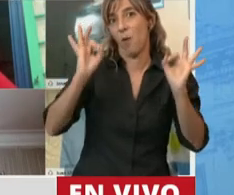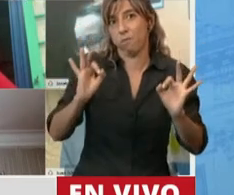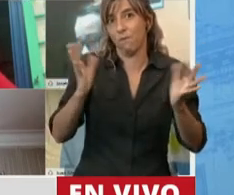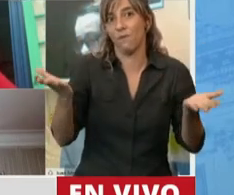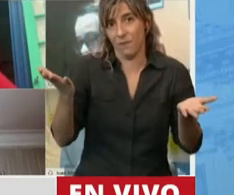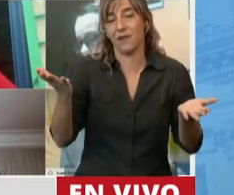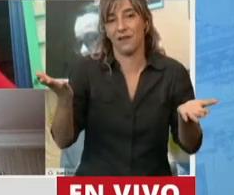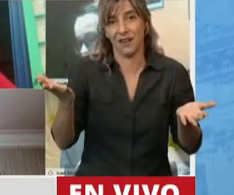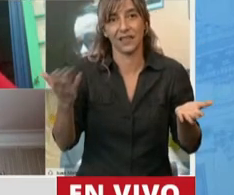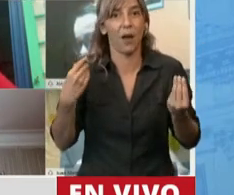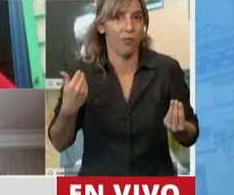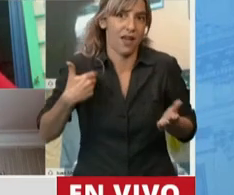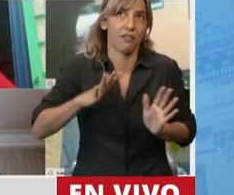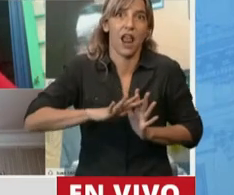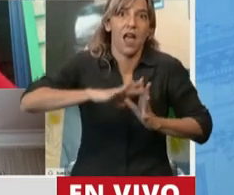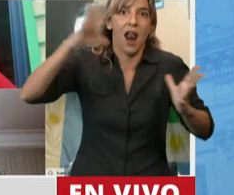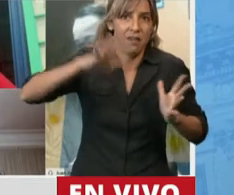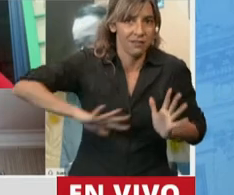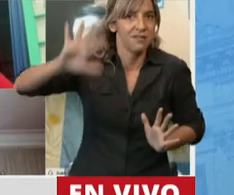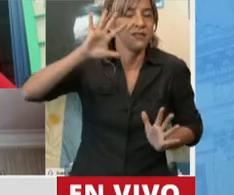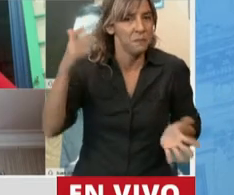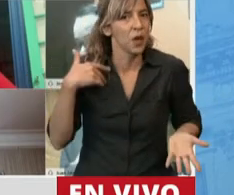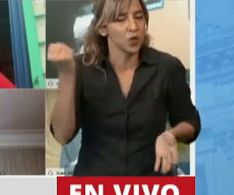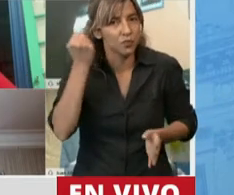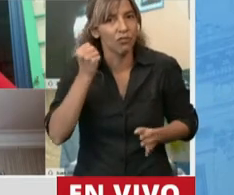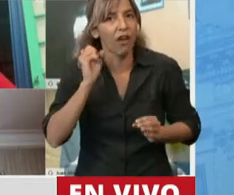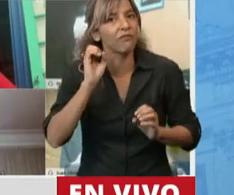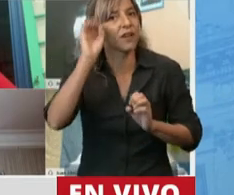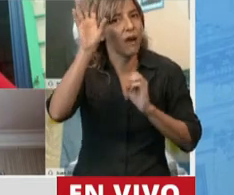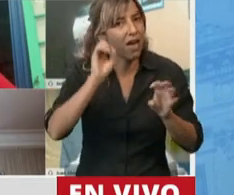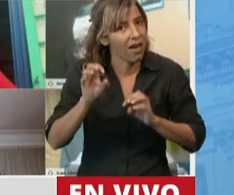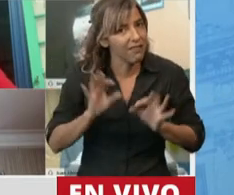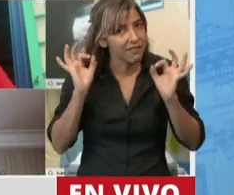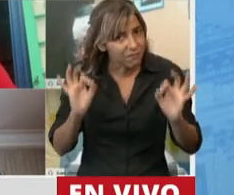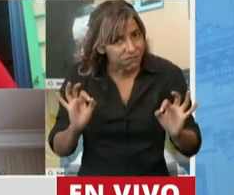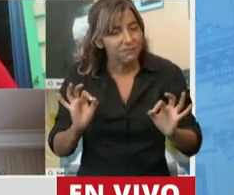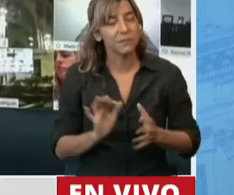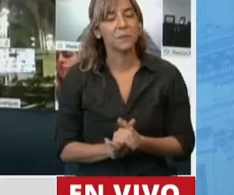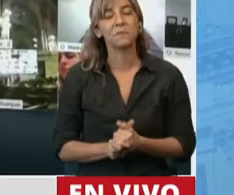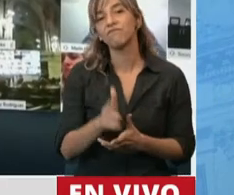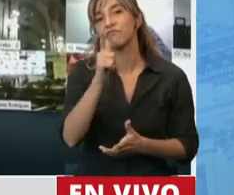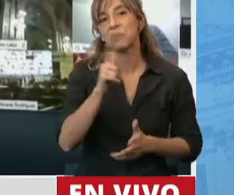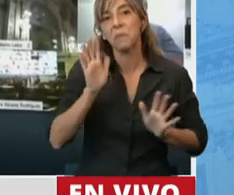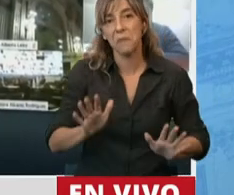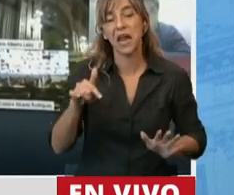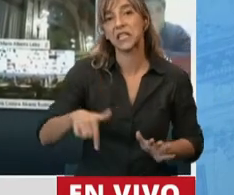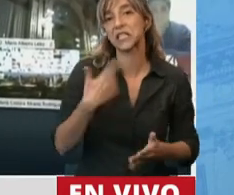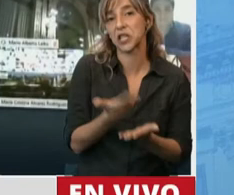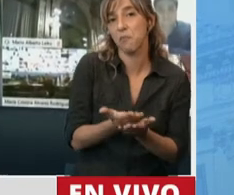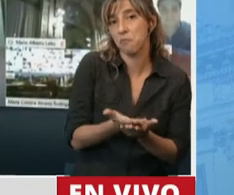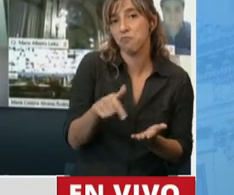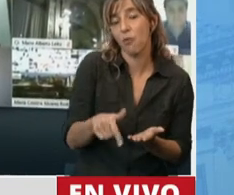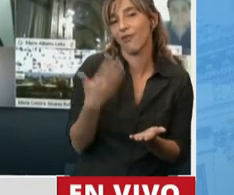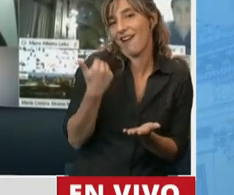esta Argentina tan extensa. Por lo tanto, me parece que es una propuesta la que hemos